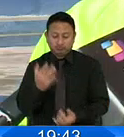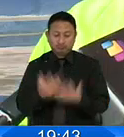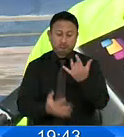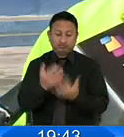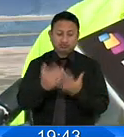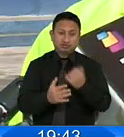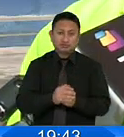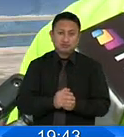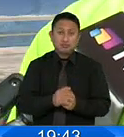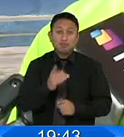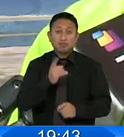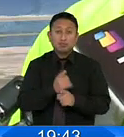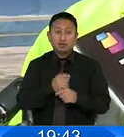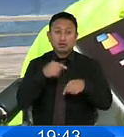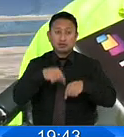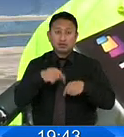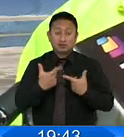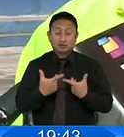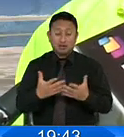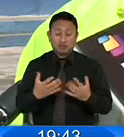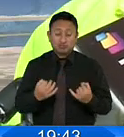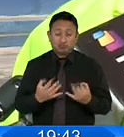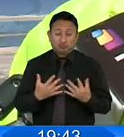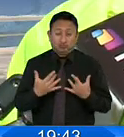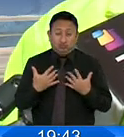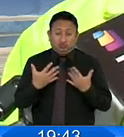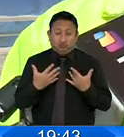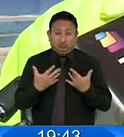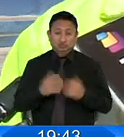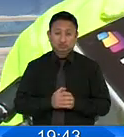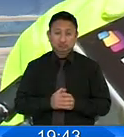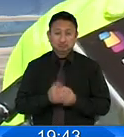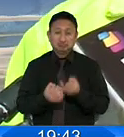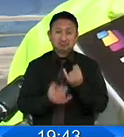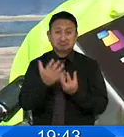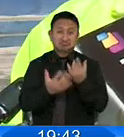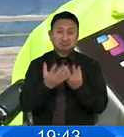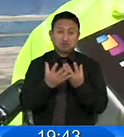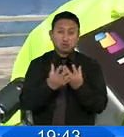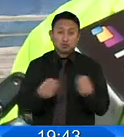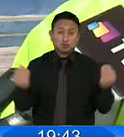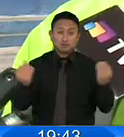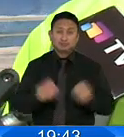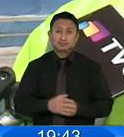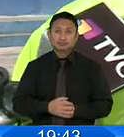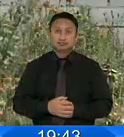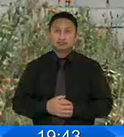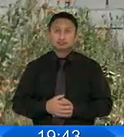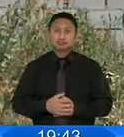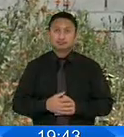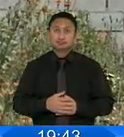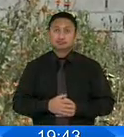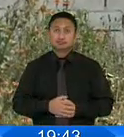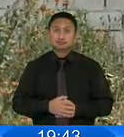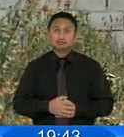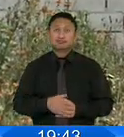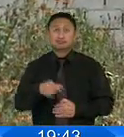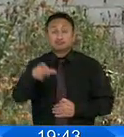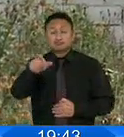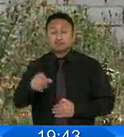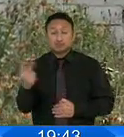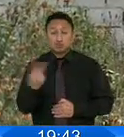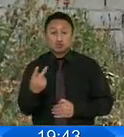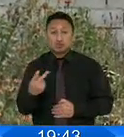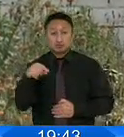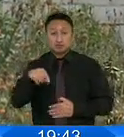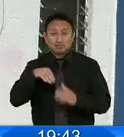de combustión y de temperatura ascendió mucho y por eso el cadáver se encontraba carbonizado. Alias Tortuga y su pareja cuentan con